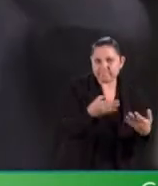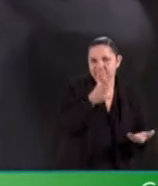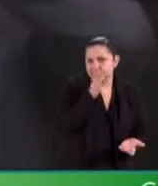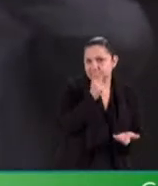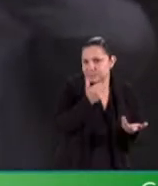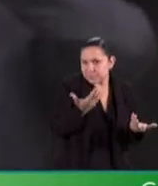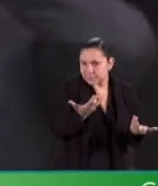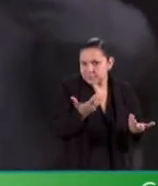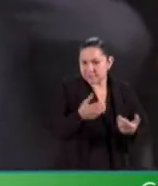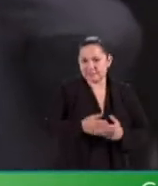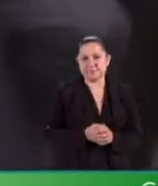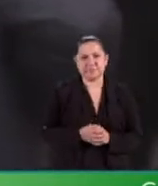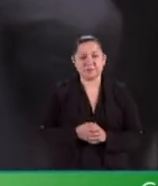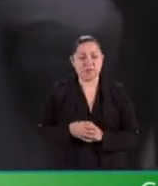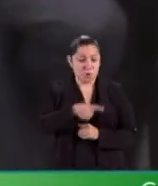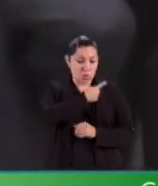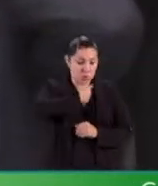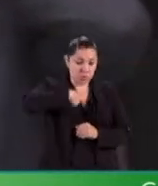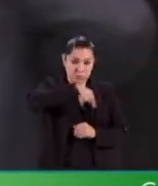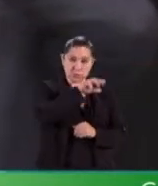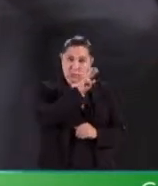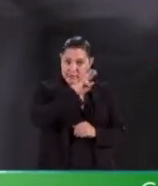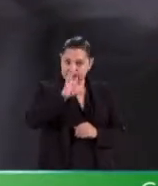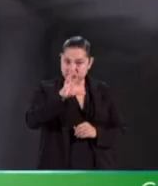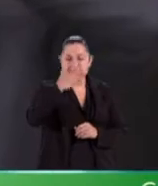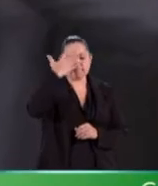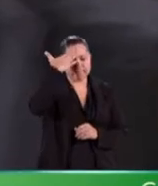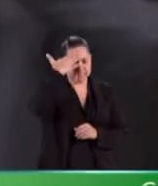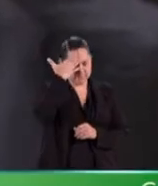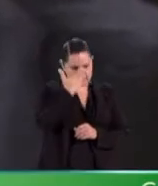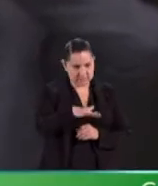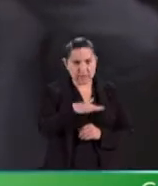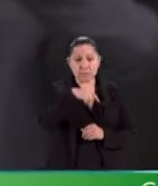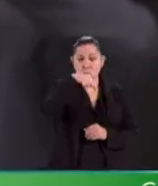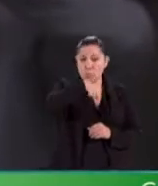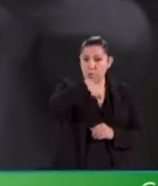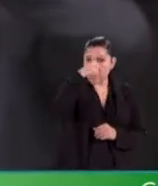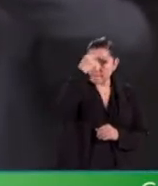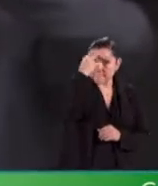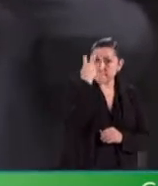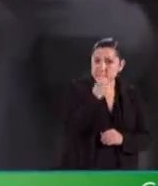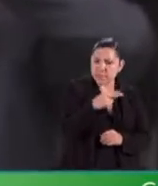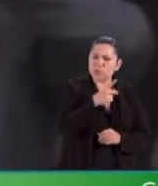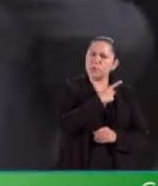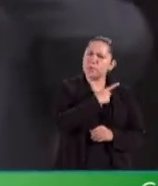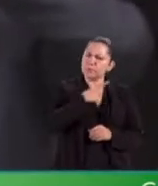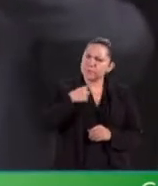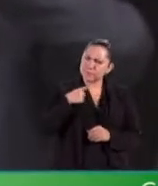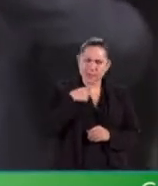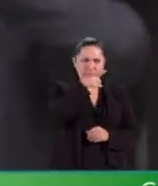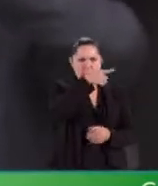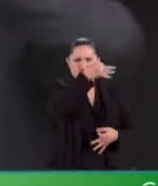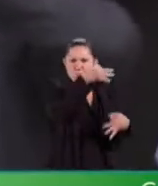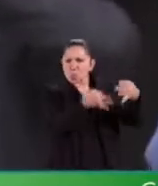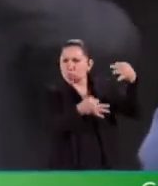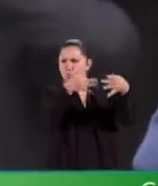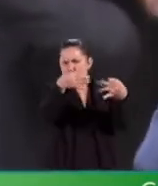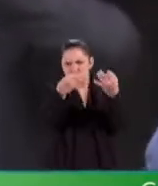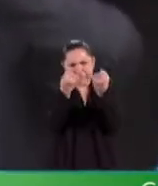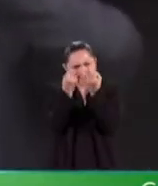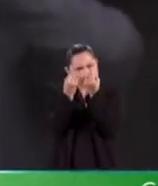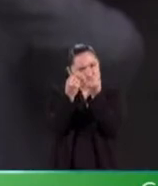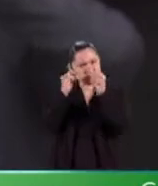En Movimiento Ciudadano estamos convencidos de que México merece un poder judicial